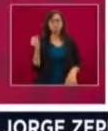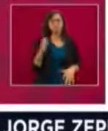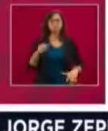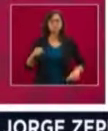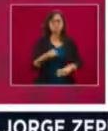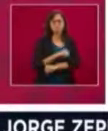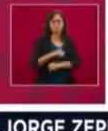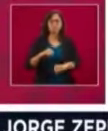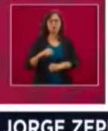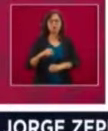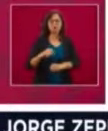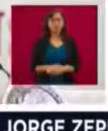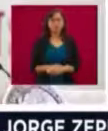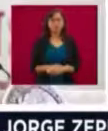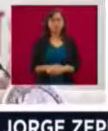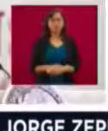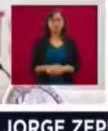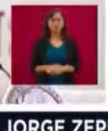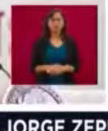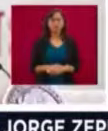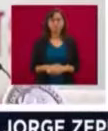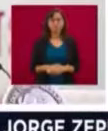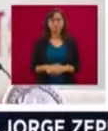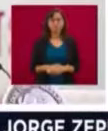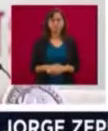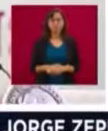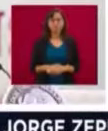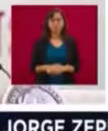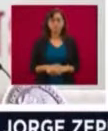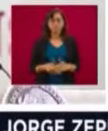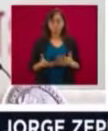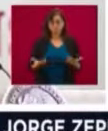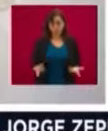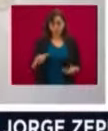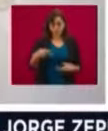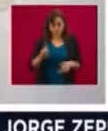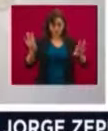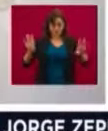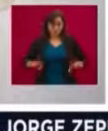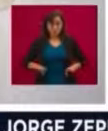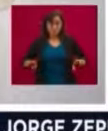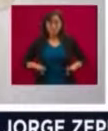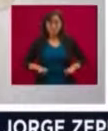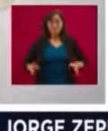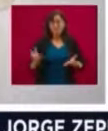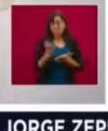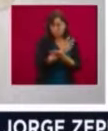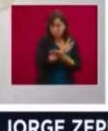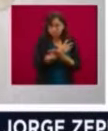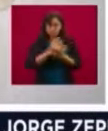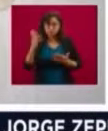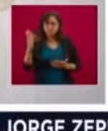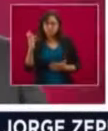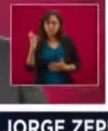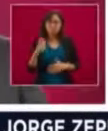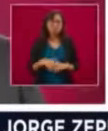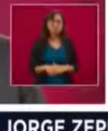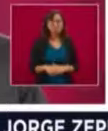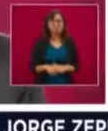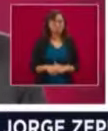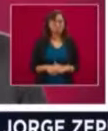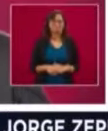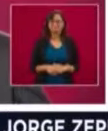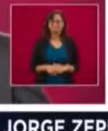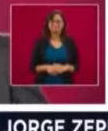uno supondría que no pueden estar en lo correcto las dos partes. Es decir, López Obrador dice, nunca habían criticado tanto a